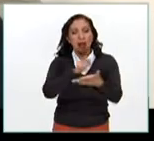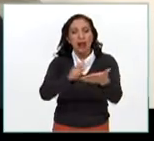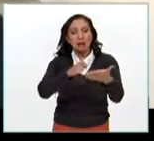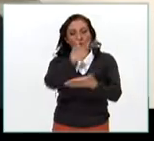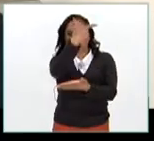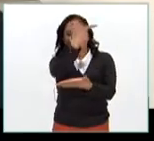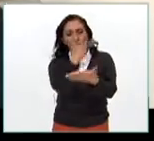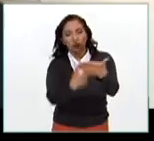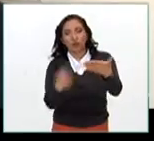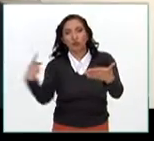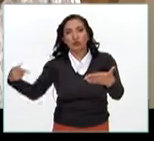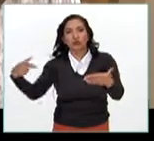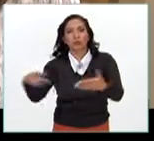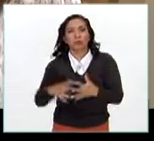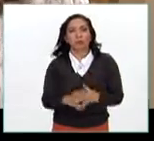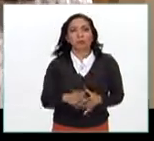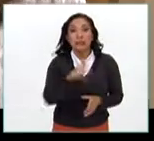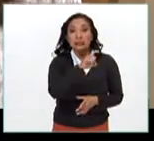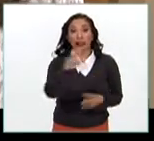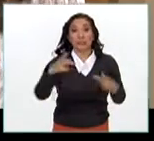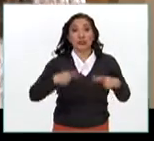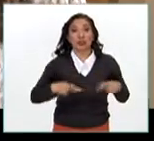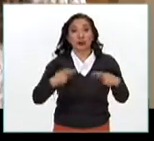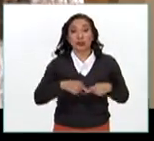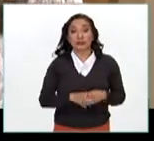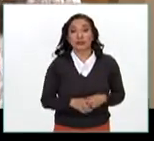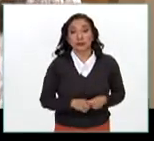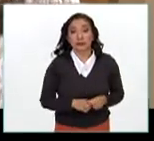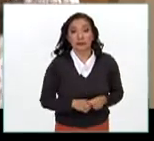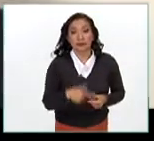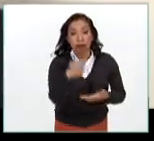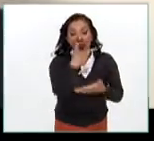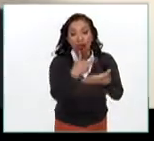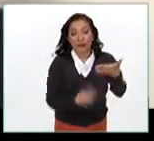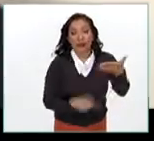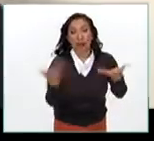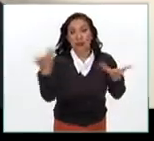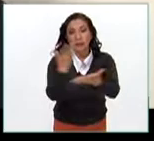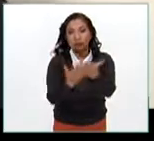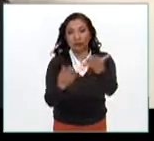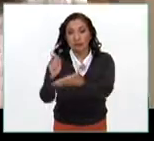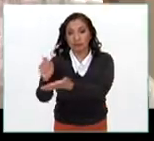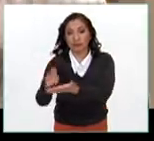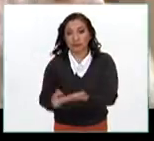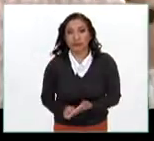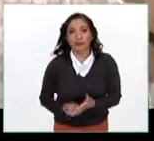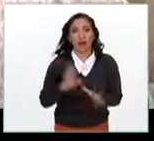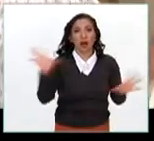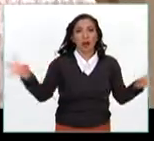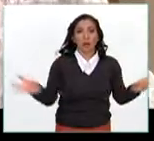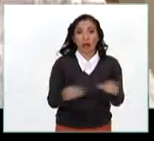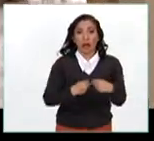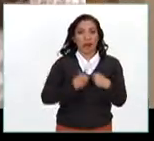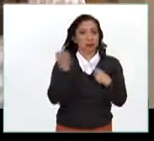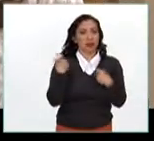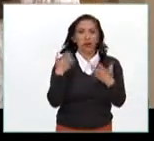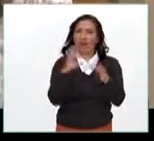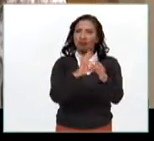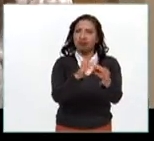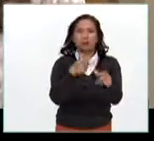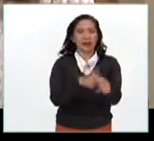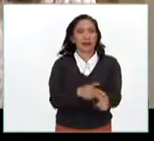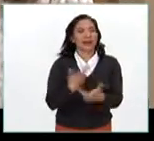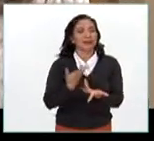su catálogo histórico? 100 autores, ¿no? En nuestro catálogo. ¿Y su producción promedio? De toda la vida. Sí, de toda la